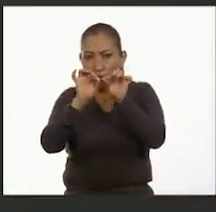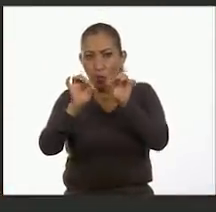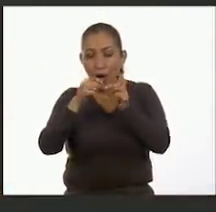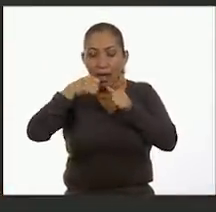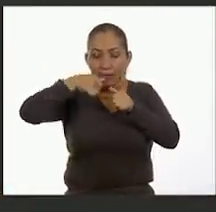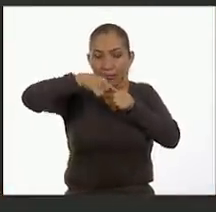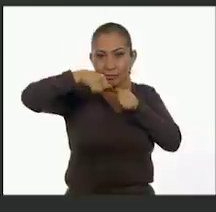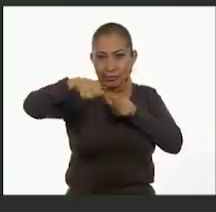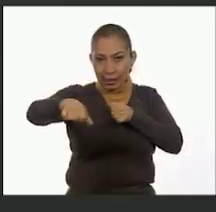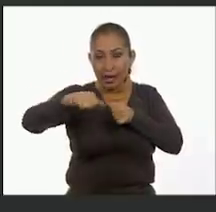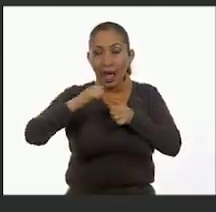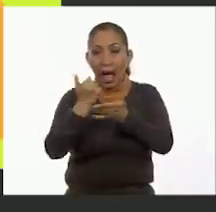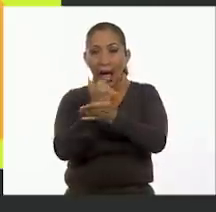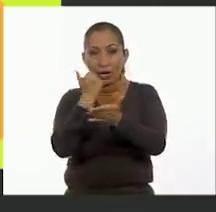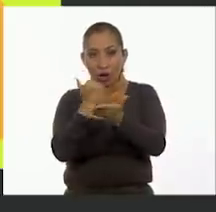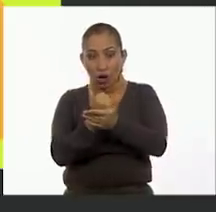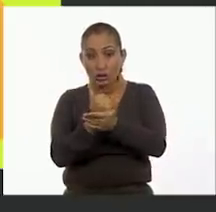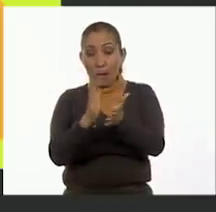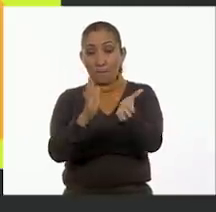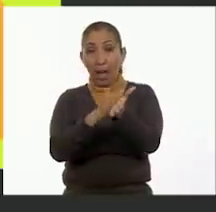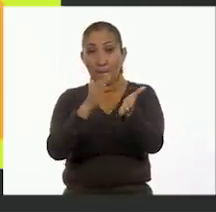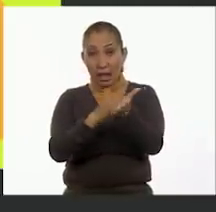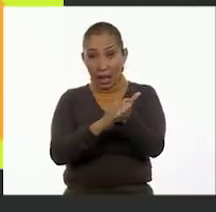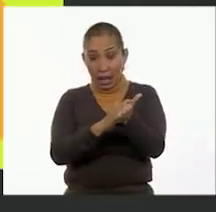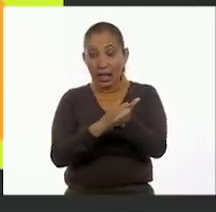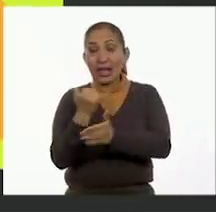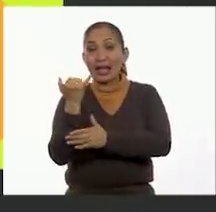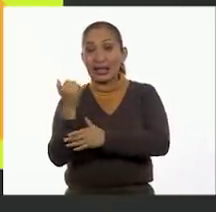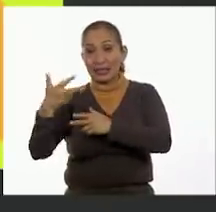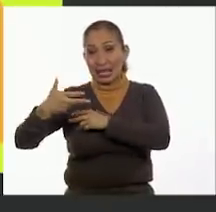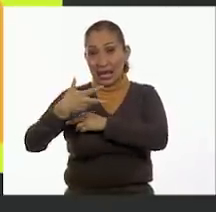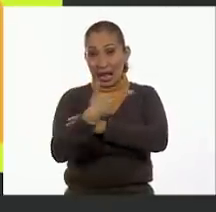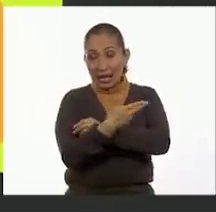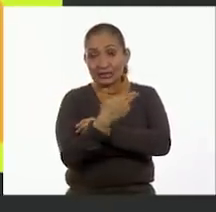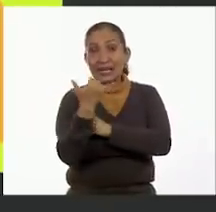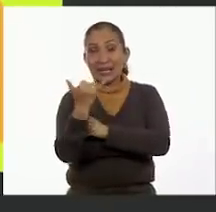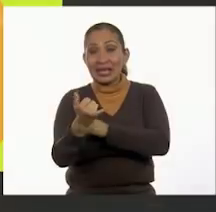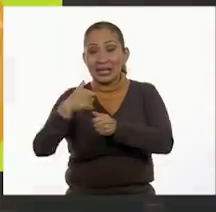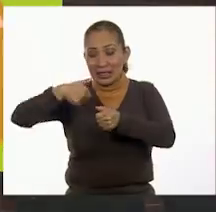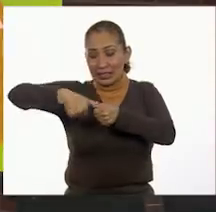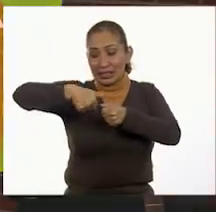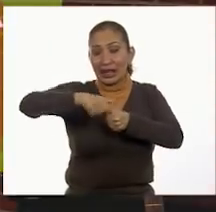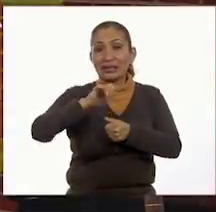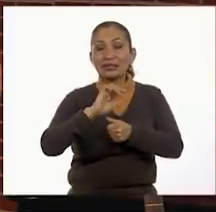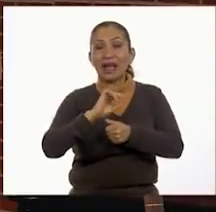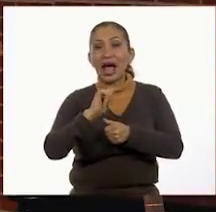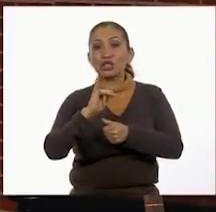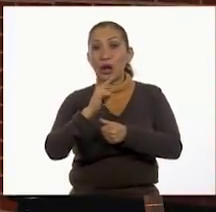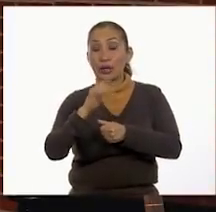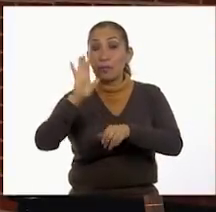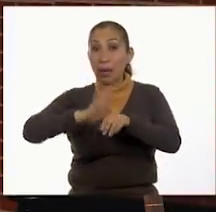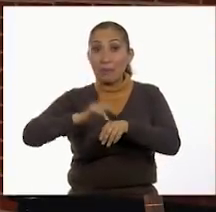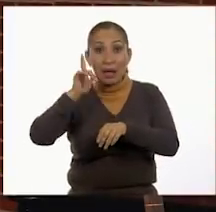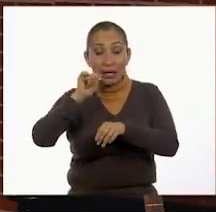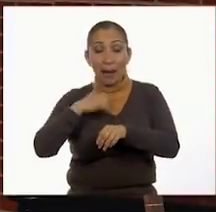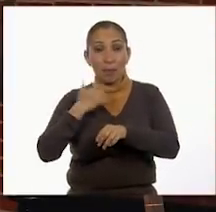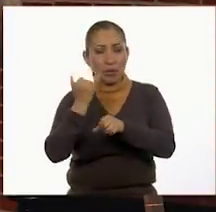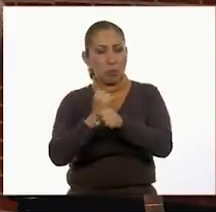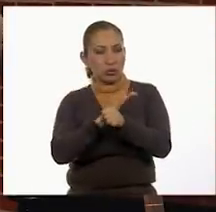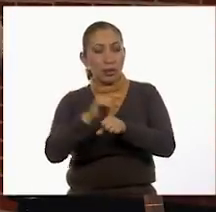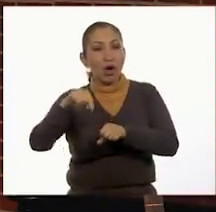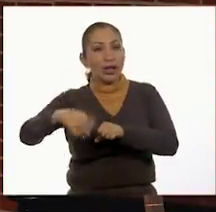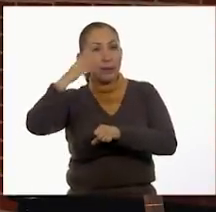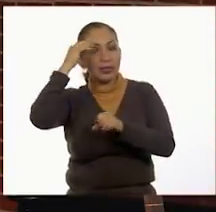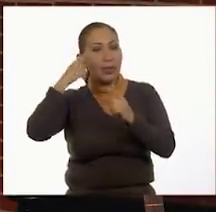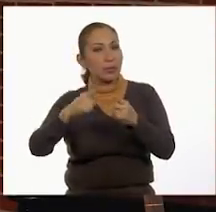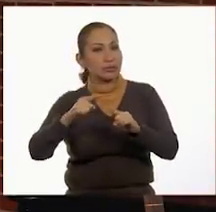cinta adhesiva, arroz, una hoja de papel, tijeras y tachuelas. Mañana más, pero a lo mejor porque es imposible aquí